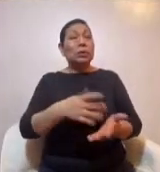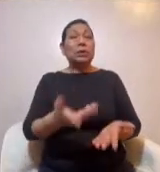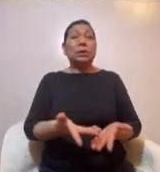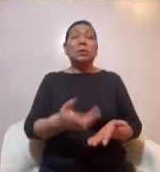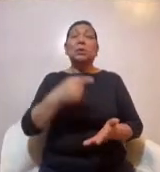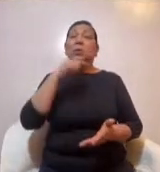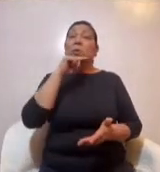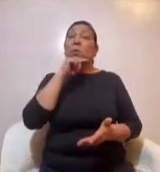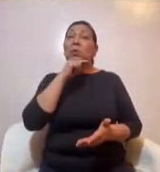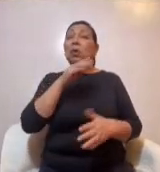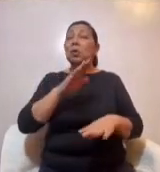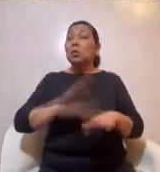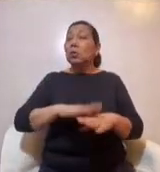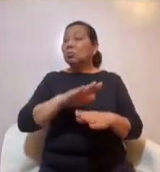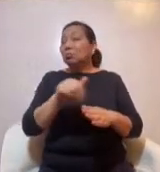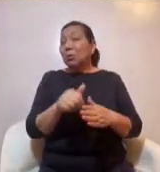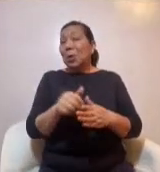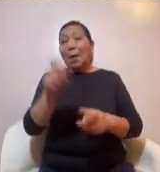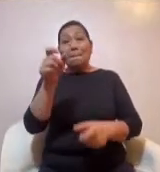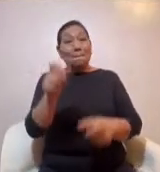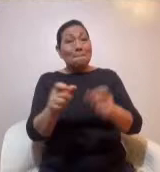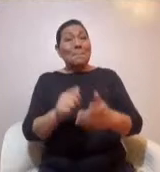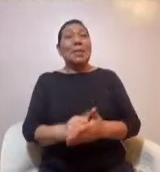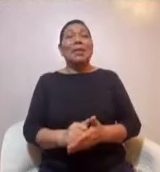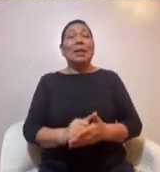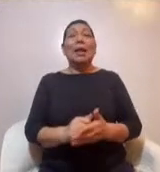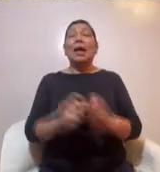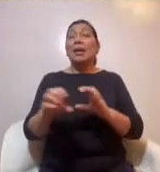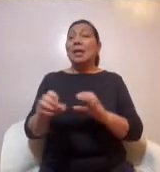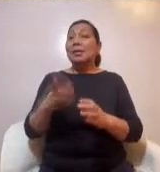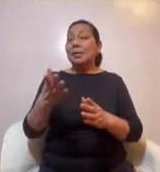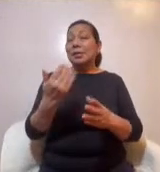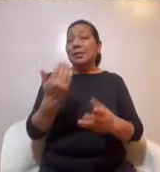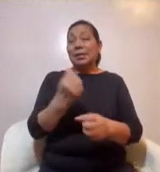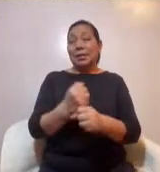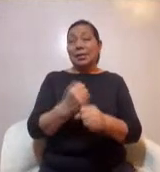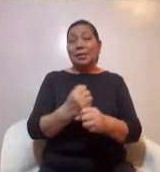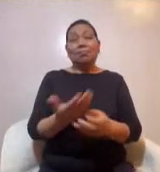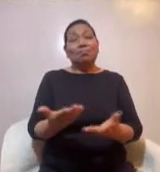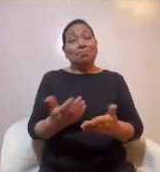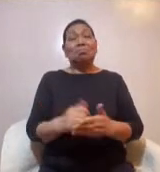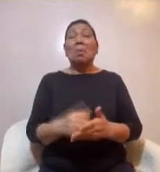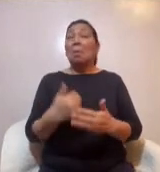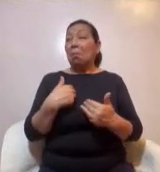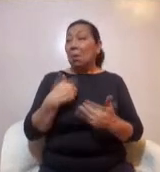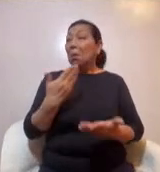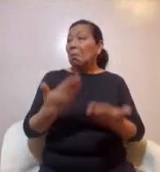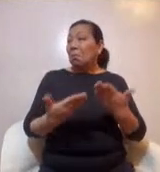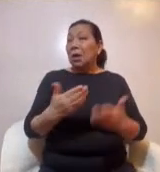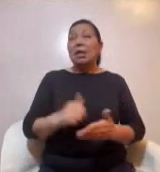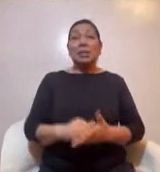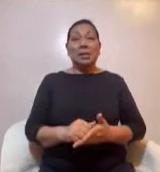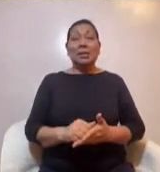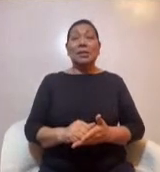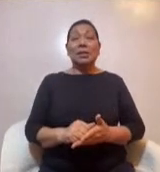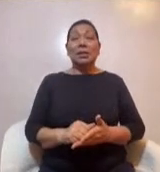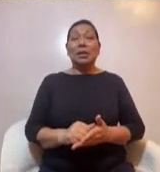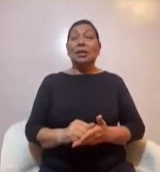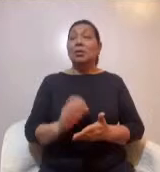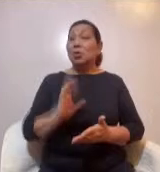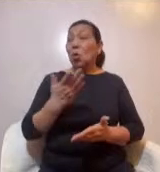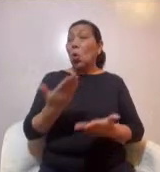los derechos de las mujeres, sobre todo, ¿no? Bueno, de las personas que ejercen este tipo de trabajos, ¿no? Entonces, me parece que esos